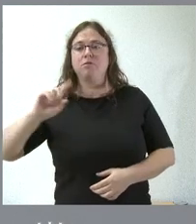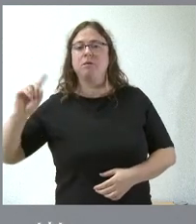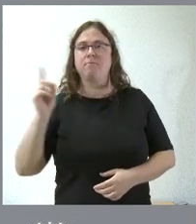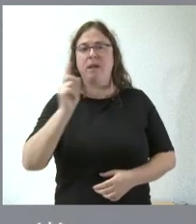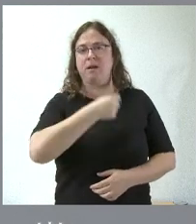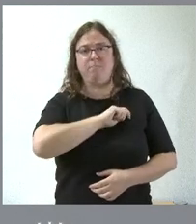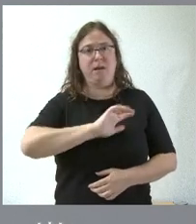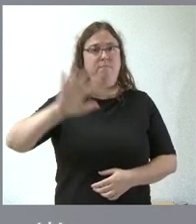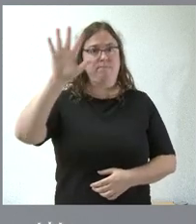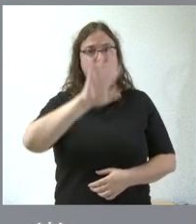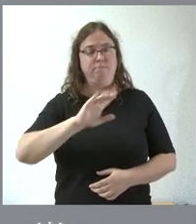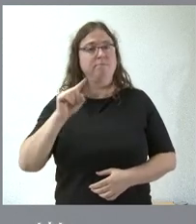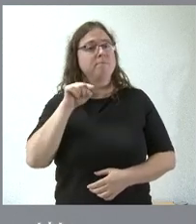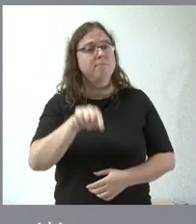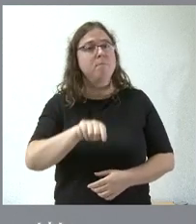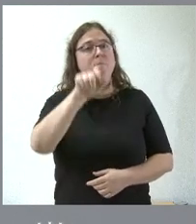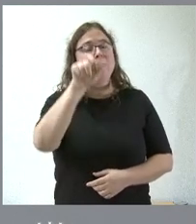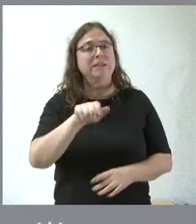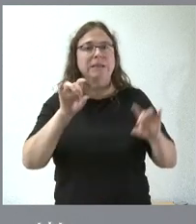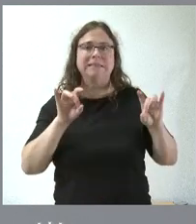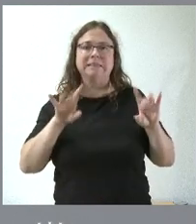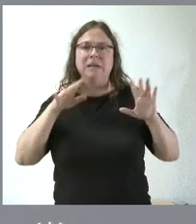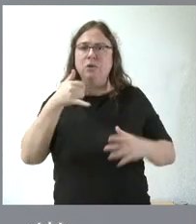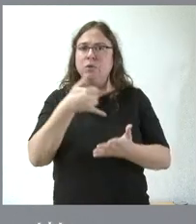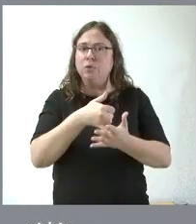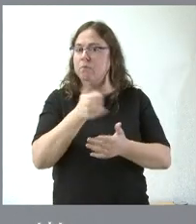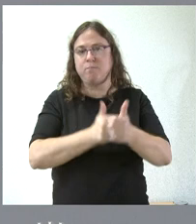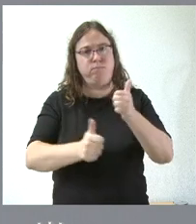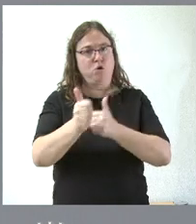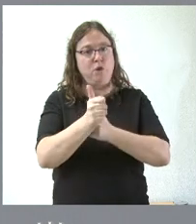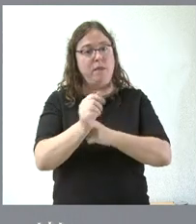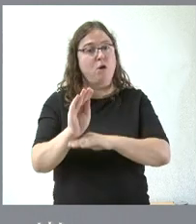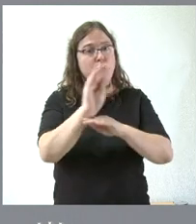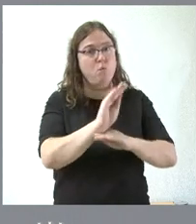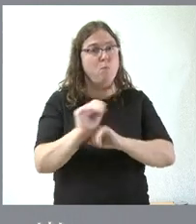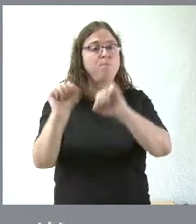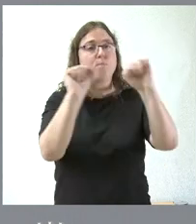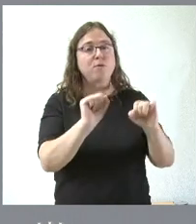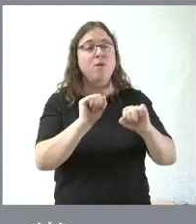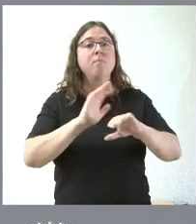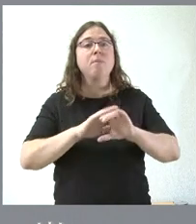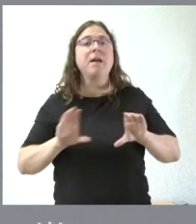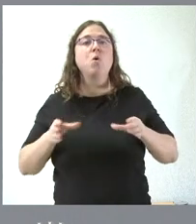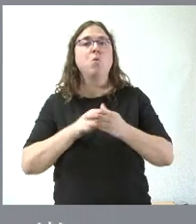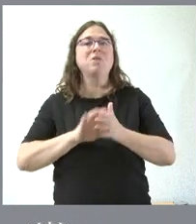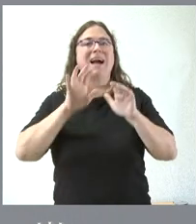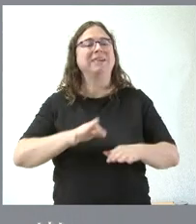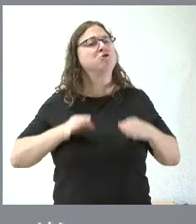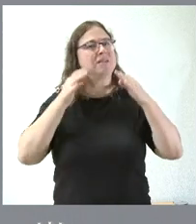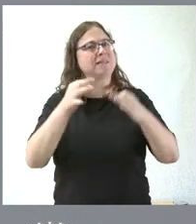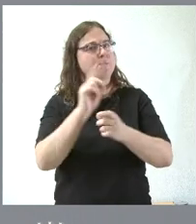país es la persona vulnerable es nuestra prioridad su protección para la junta de Castilla León siempre es lo